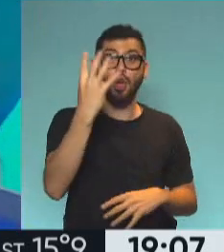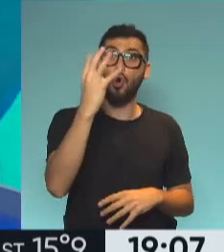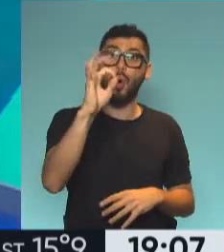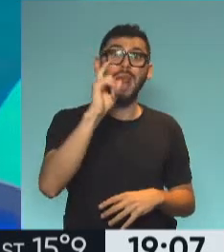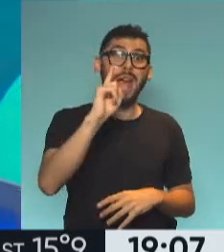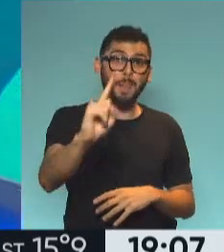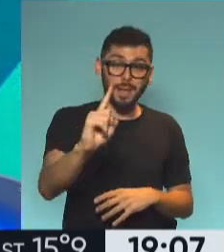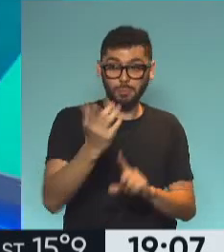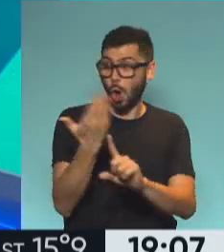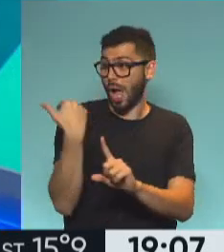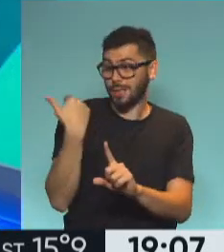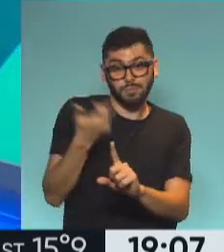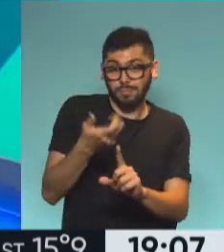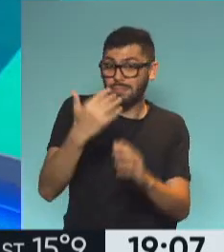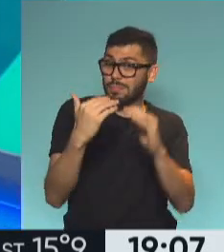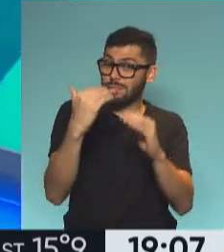de lo que sucedió ayer,